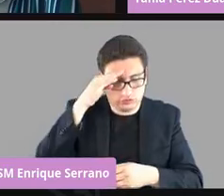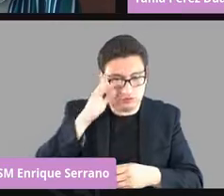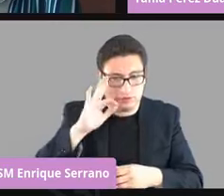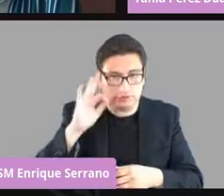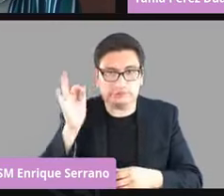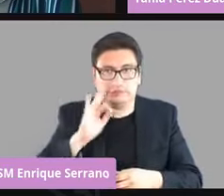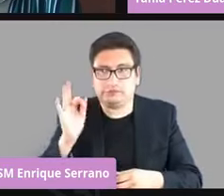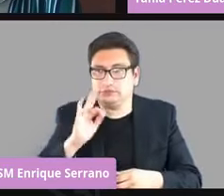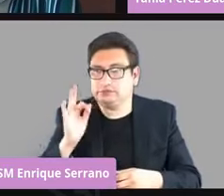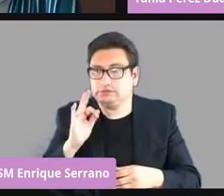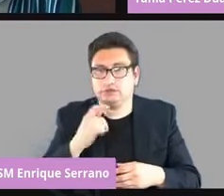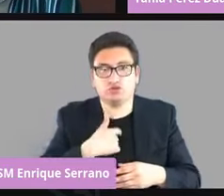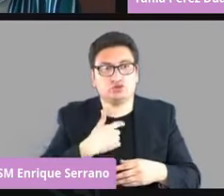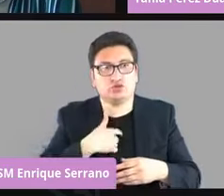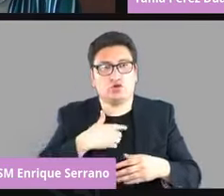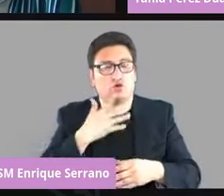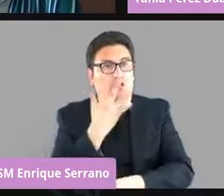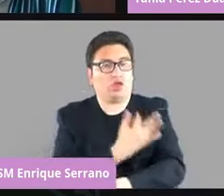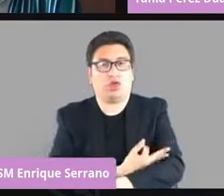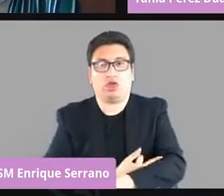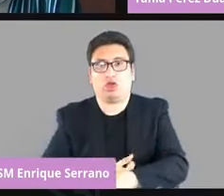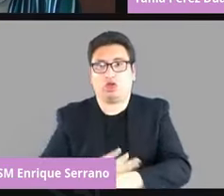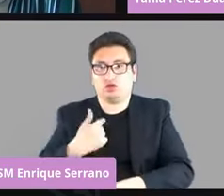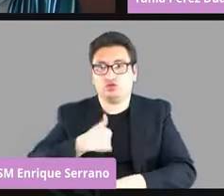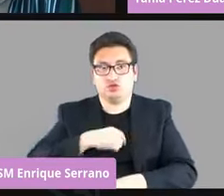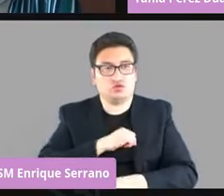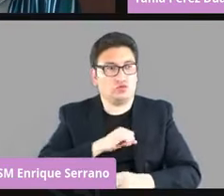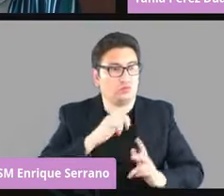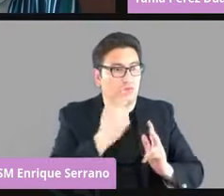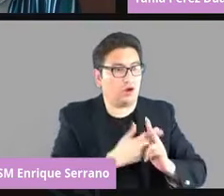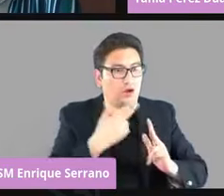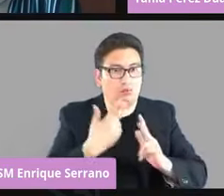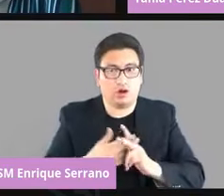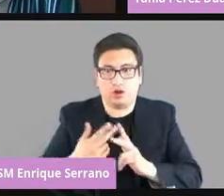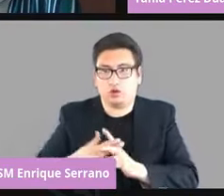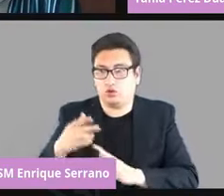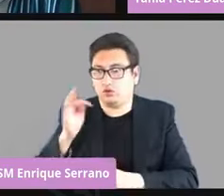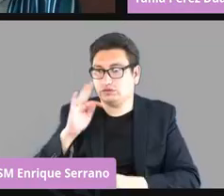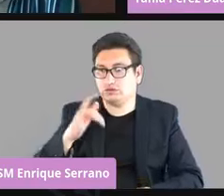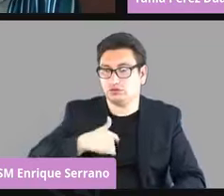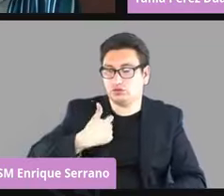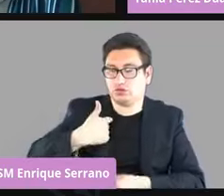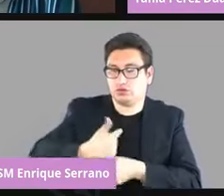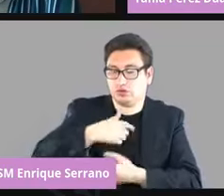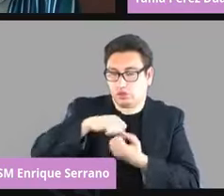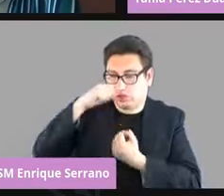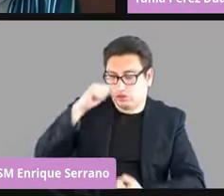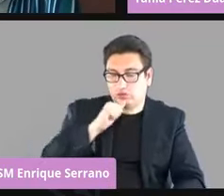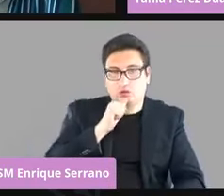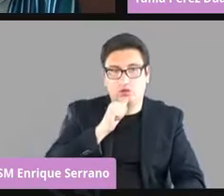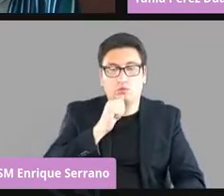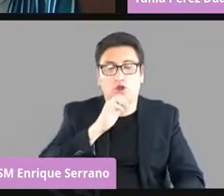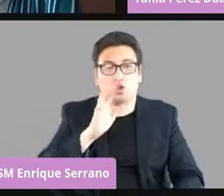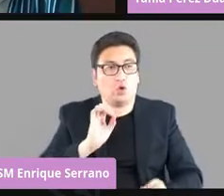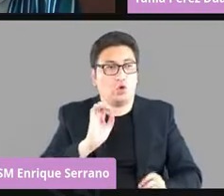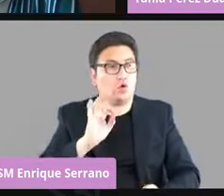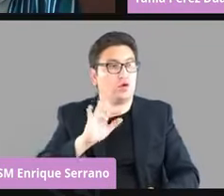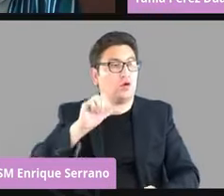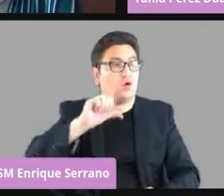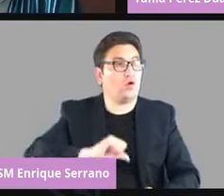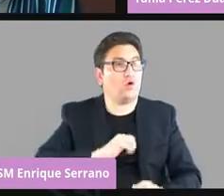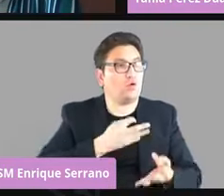si en realidad me doy cuenta que soy una asesina serial y de que realmente no me había dado cuenta de eso, o a lo mejor hoy tengo una